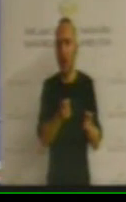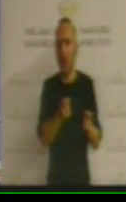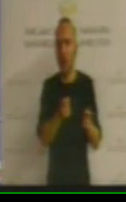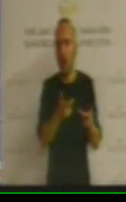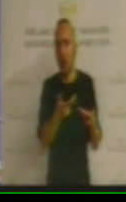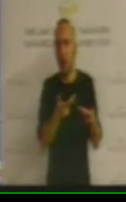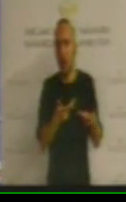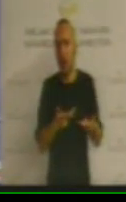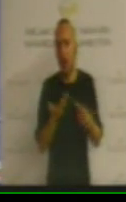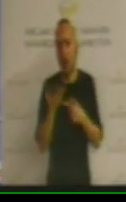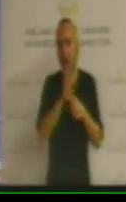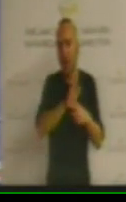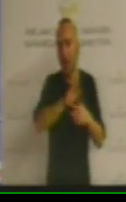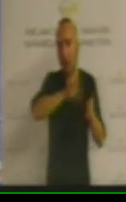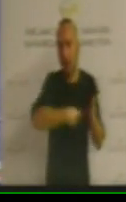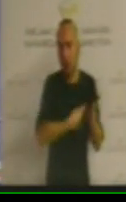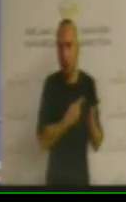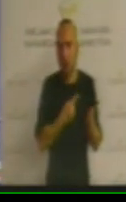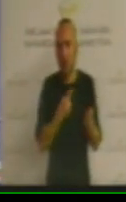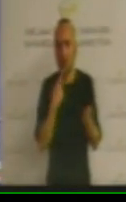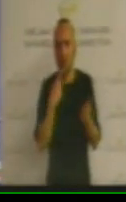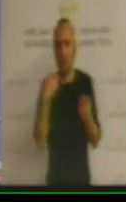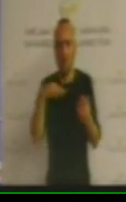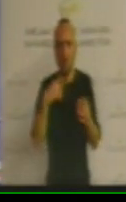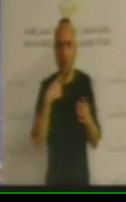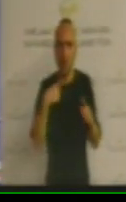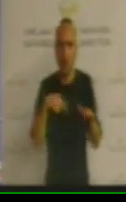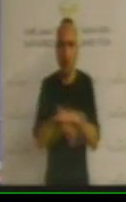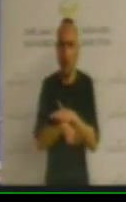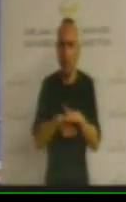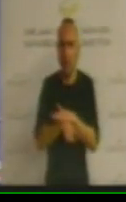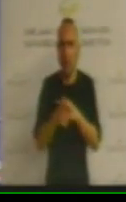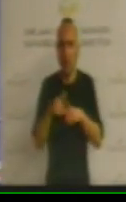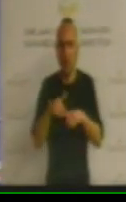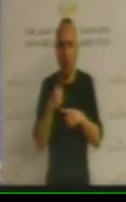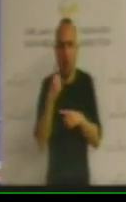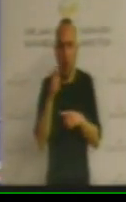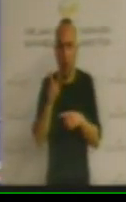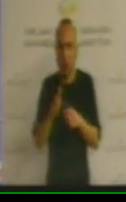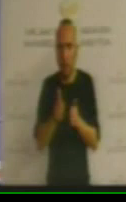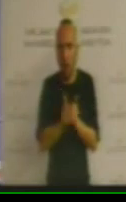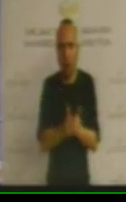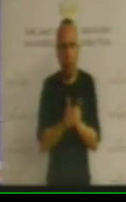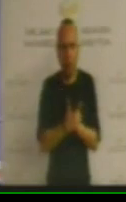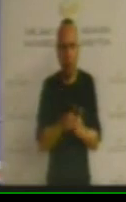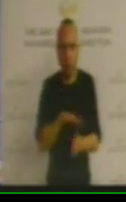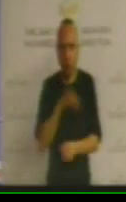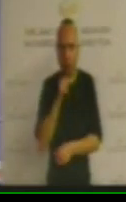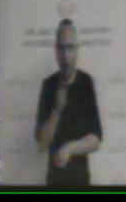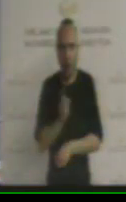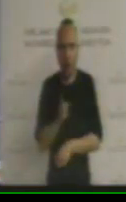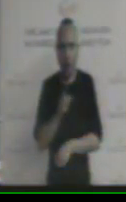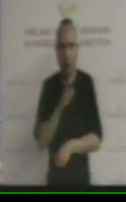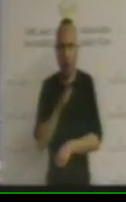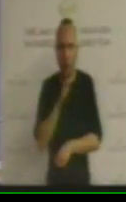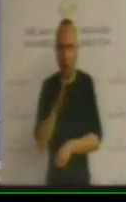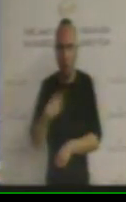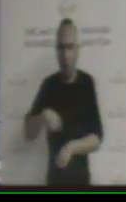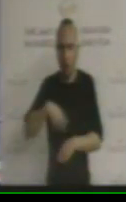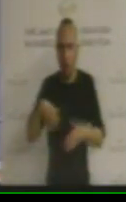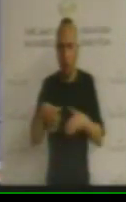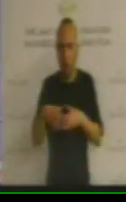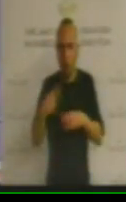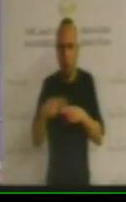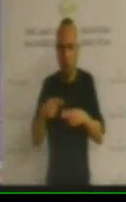un único gestor, una única persona técnica en el acompañamiento. Insuficientes, porque en respuestas a este grupo parlamentario,